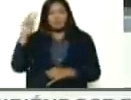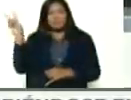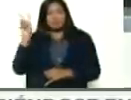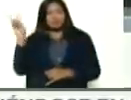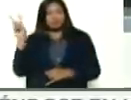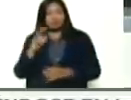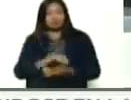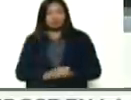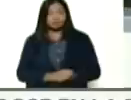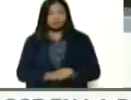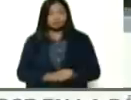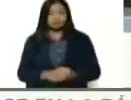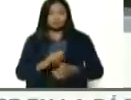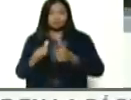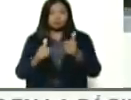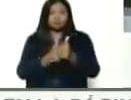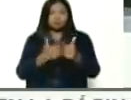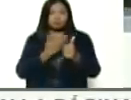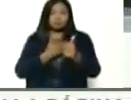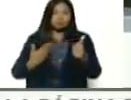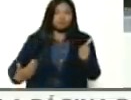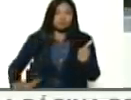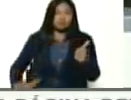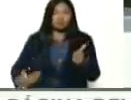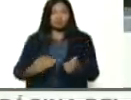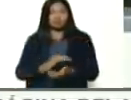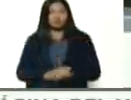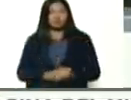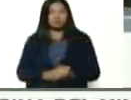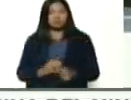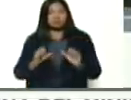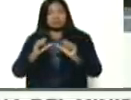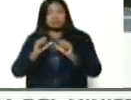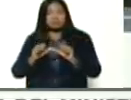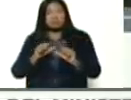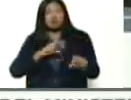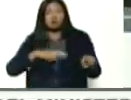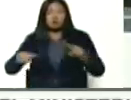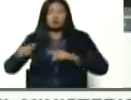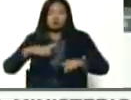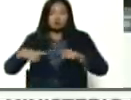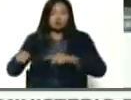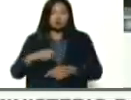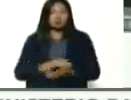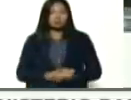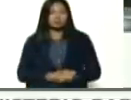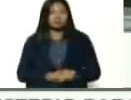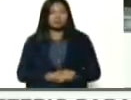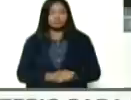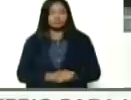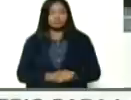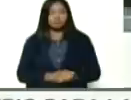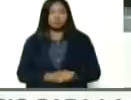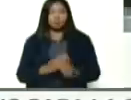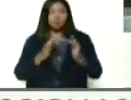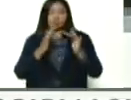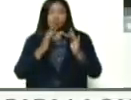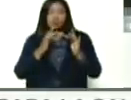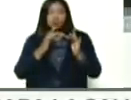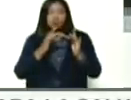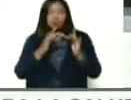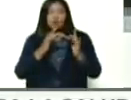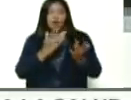señora vicepresidenta sigan coordinando ahora le voy a dar un pase antes de